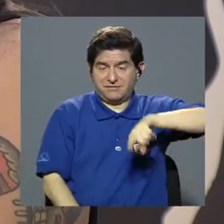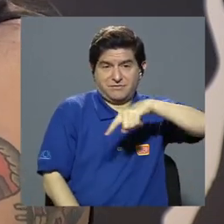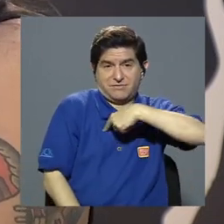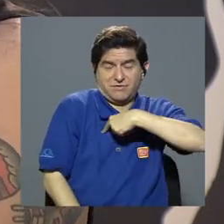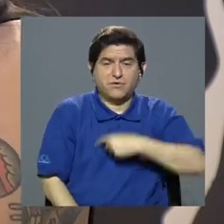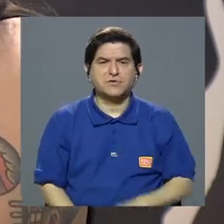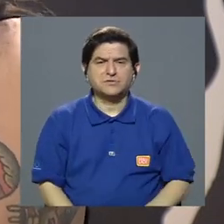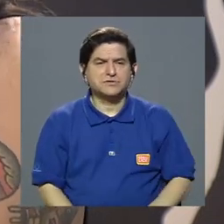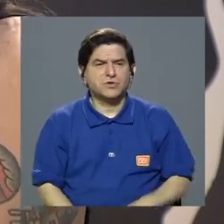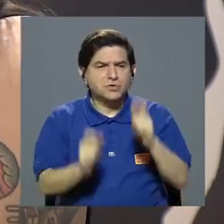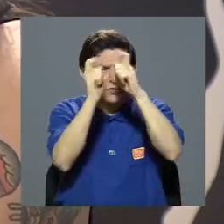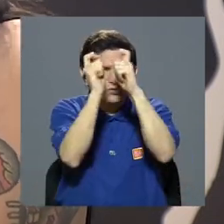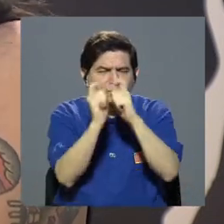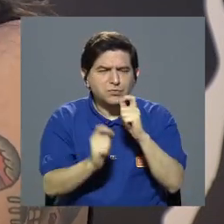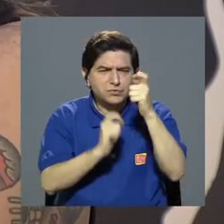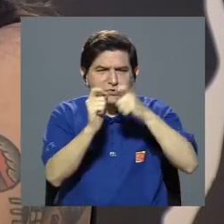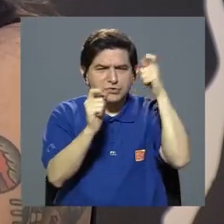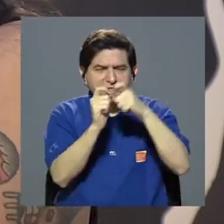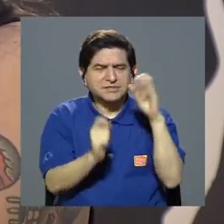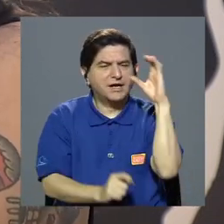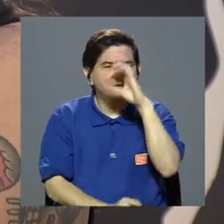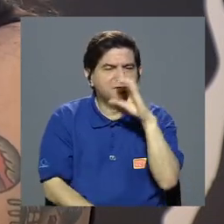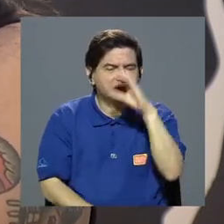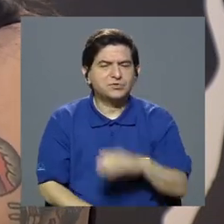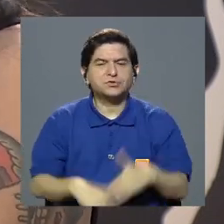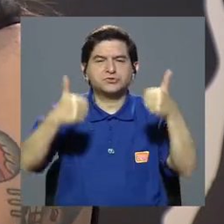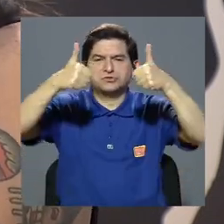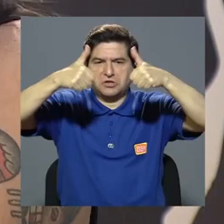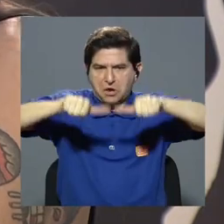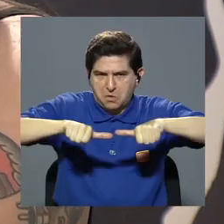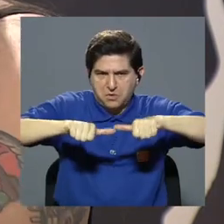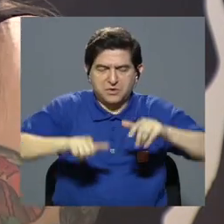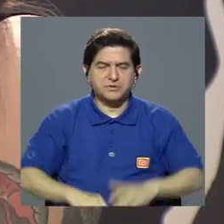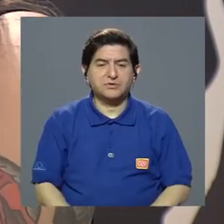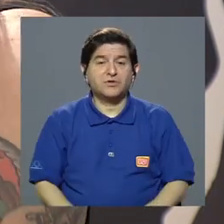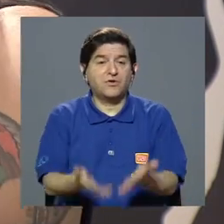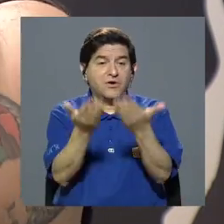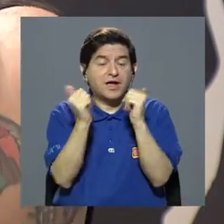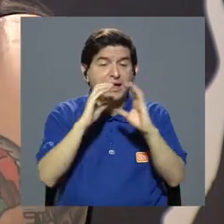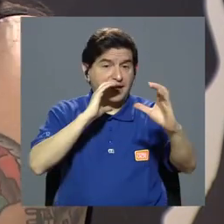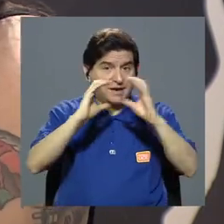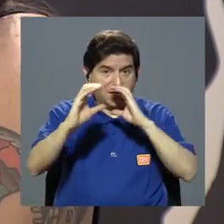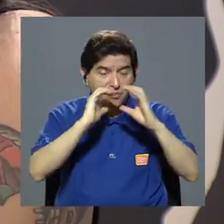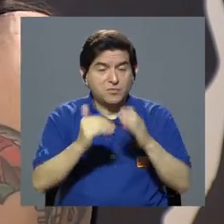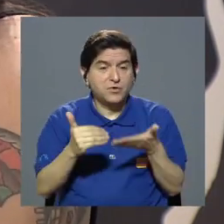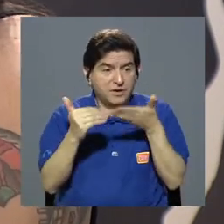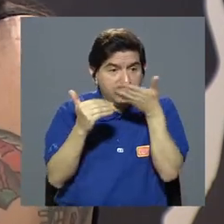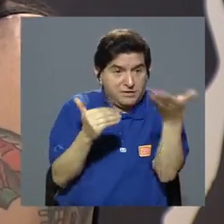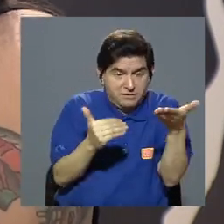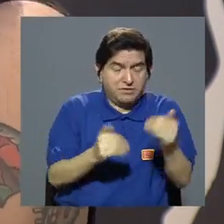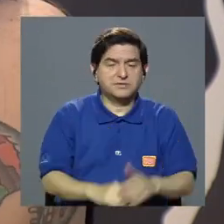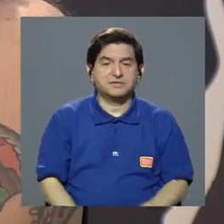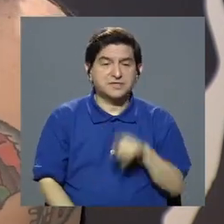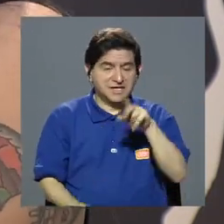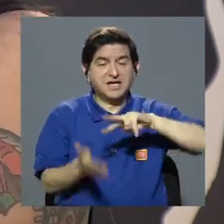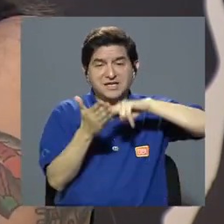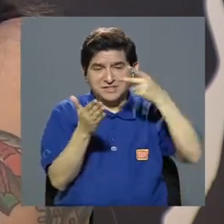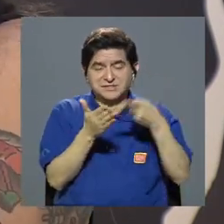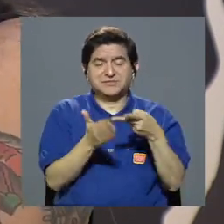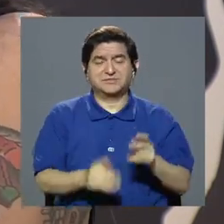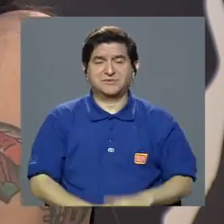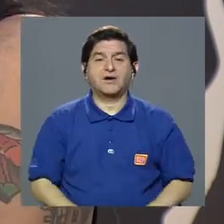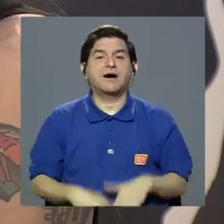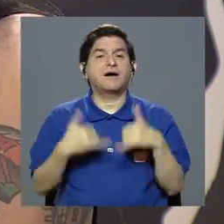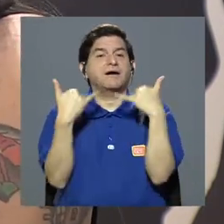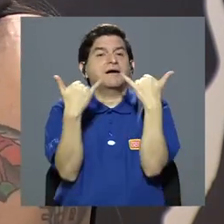tener puntos específicos que estamos buscando conciliar puntos específicos que queremos transmitir verdad eso es de eso se trata